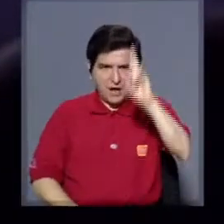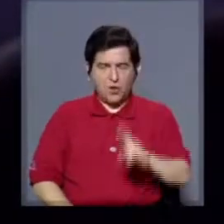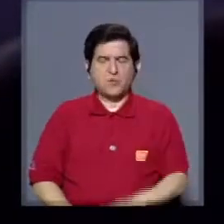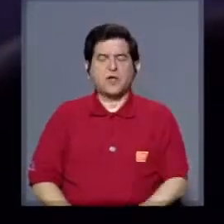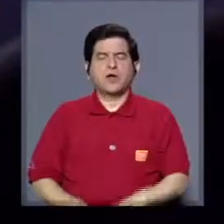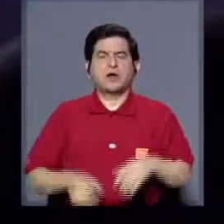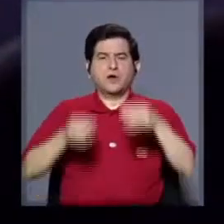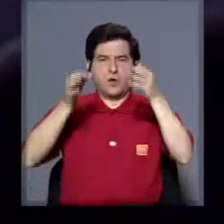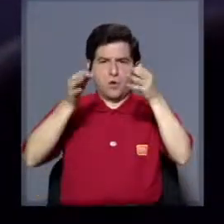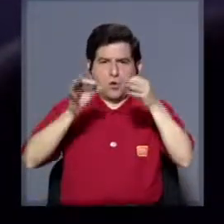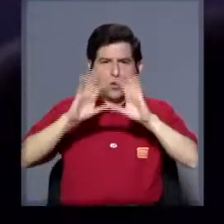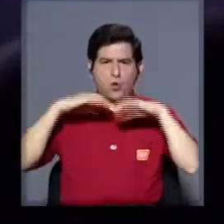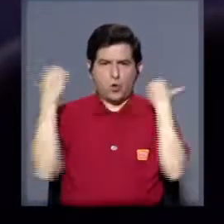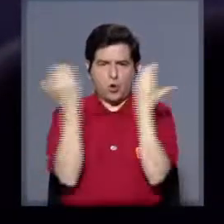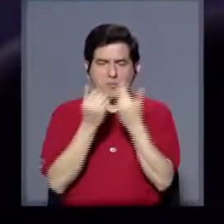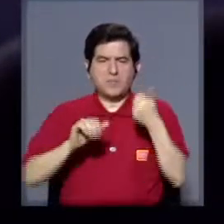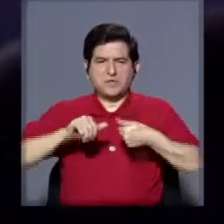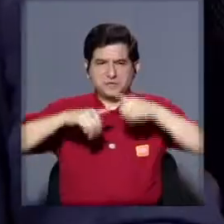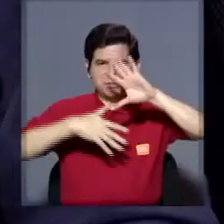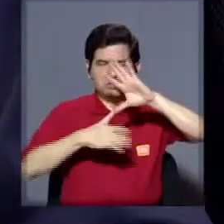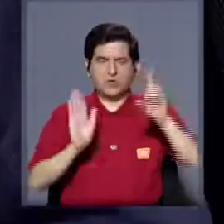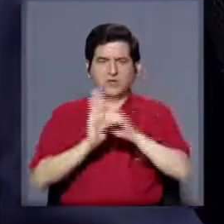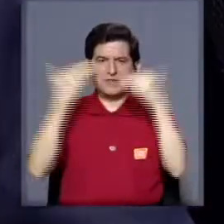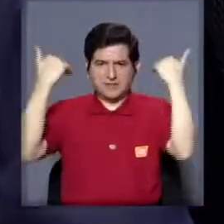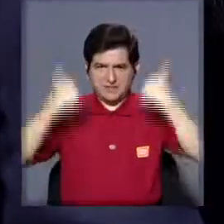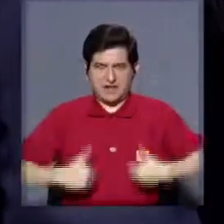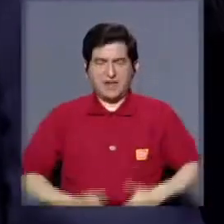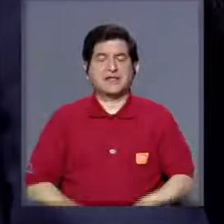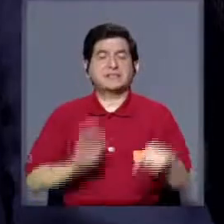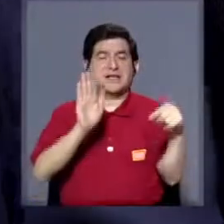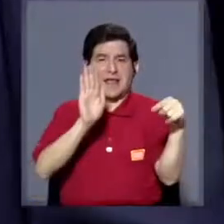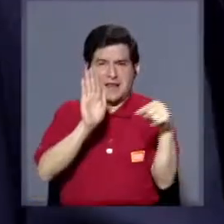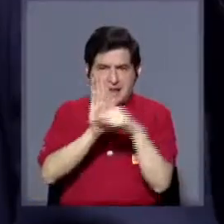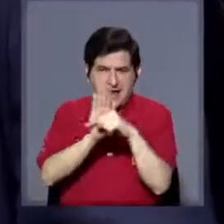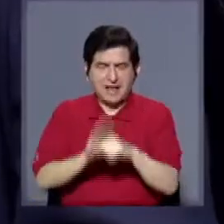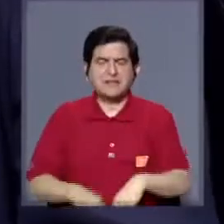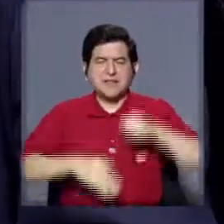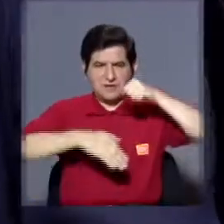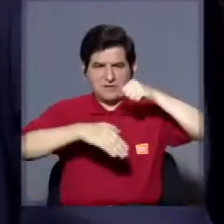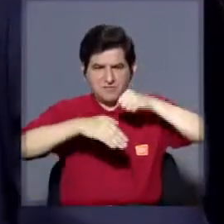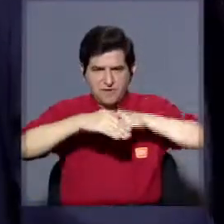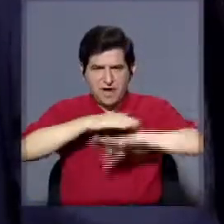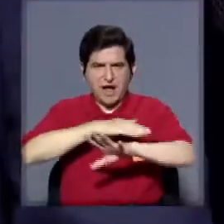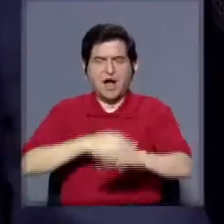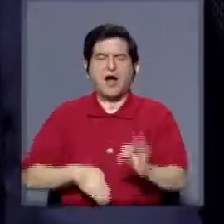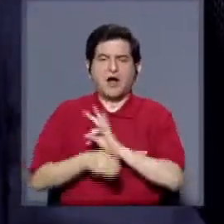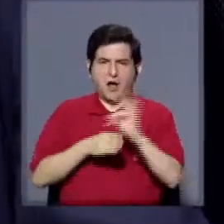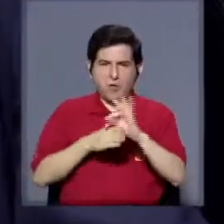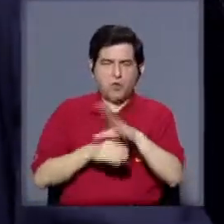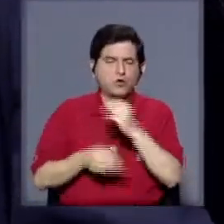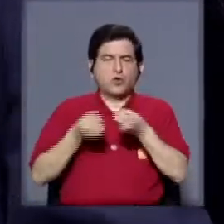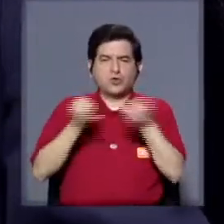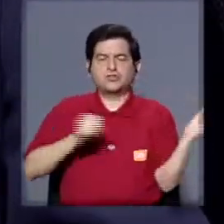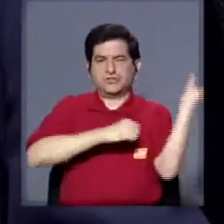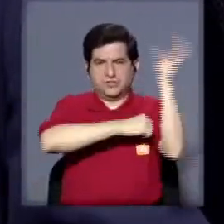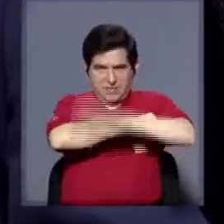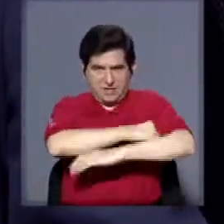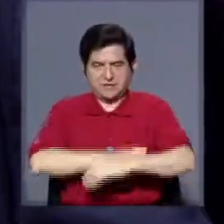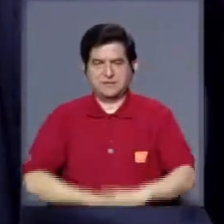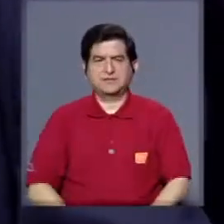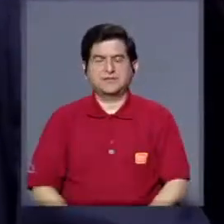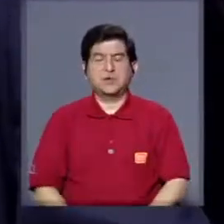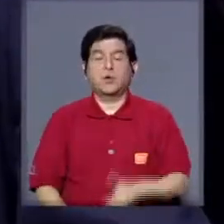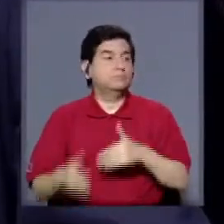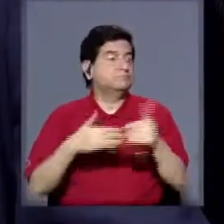ante la comisión interamericana de derechos humanos porque les negaron un aborto terapéutico o impune este